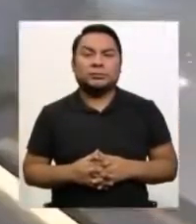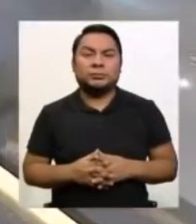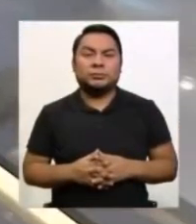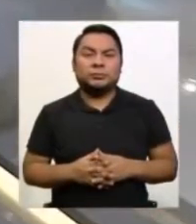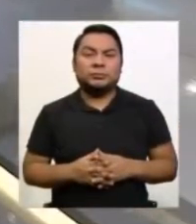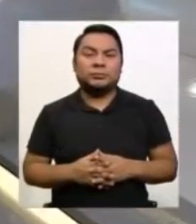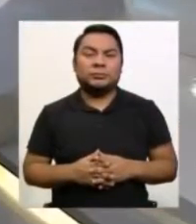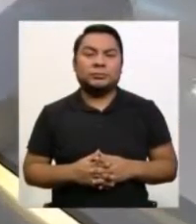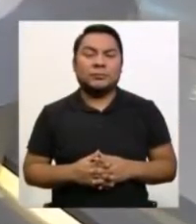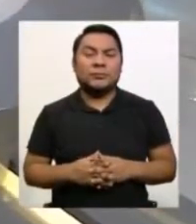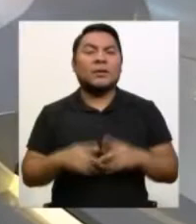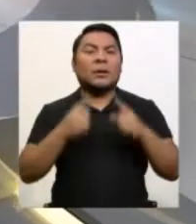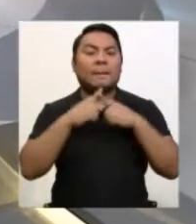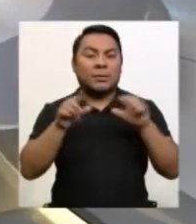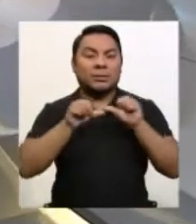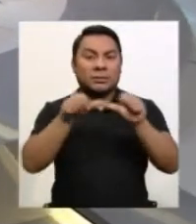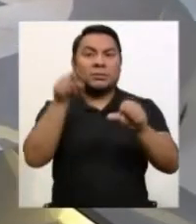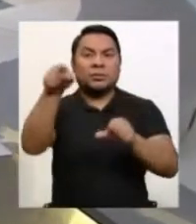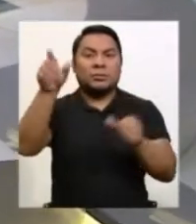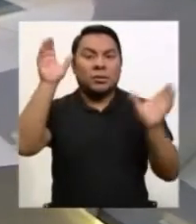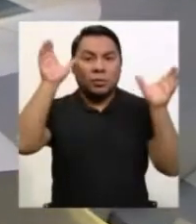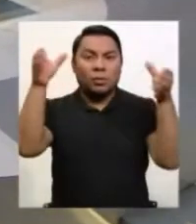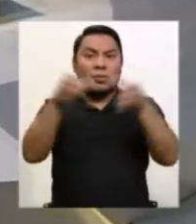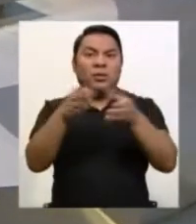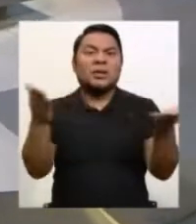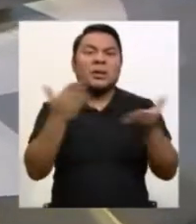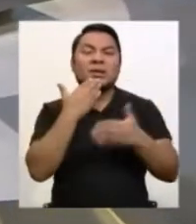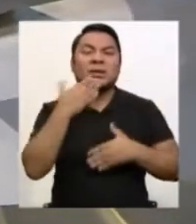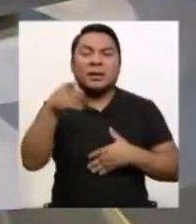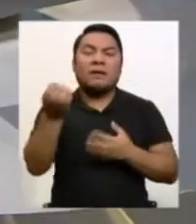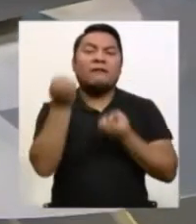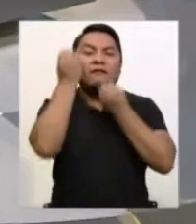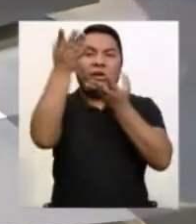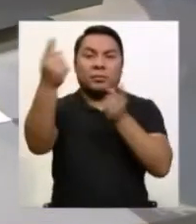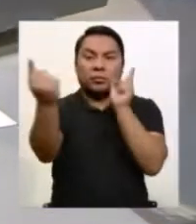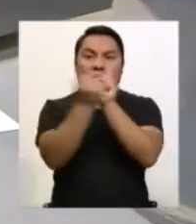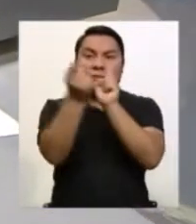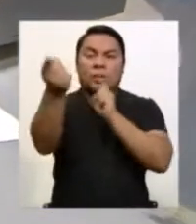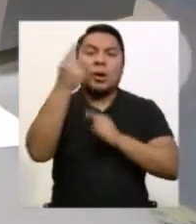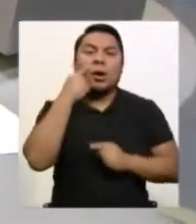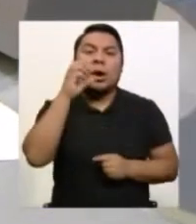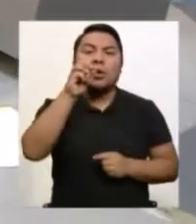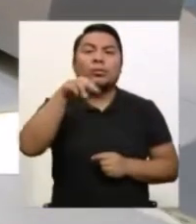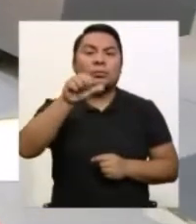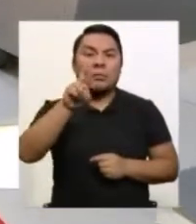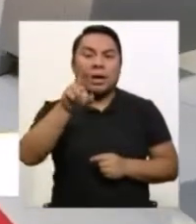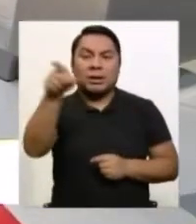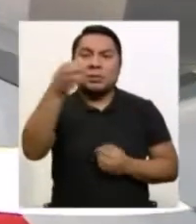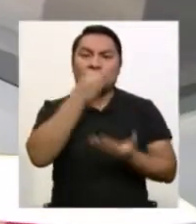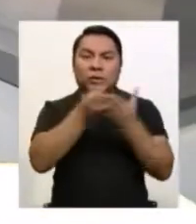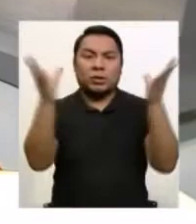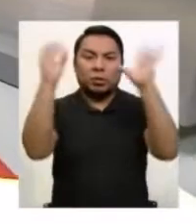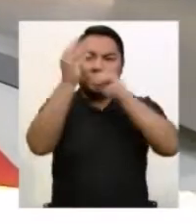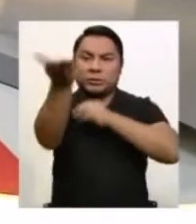Bien, pero seguimos con el Congreso, esta vez con información en directo con Omar Figueroa. Muy buenas